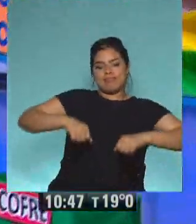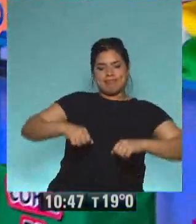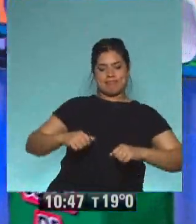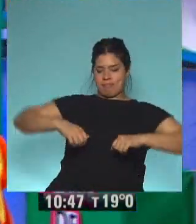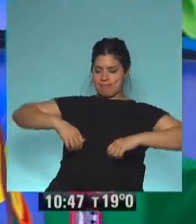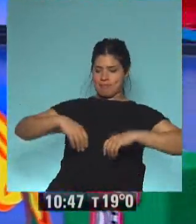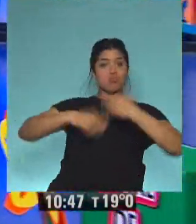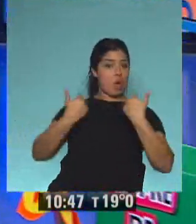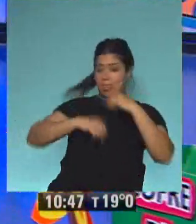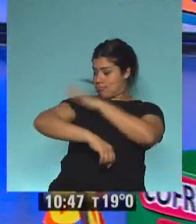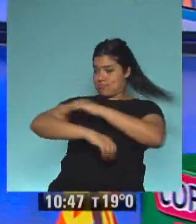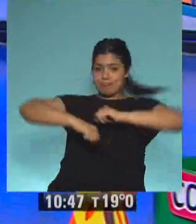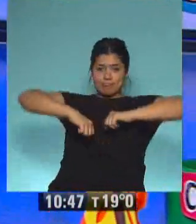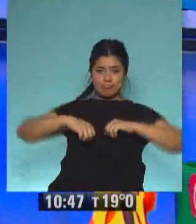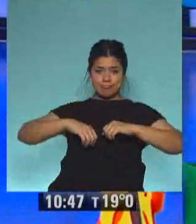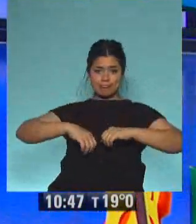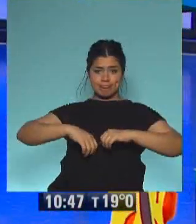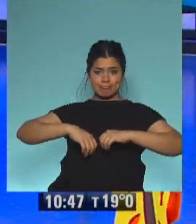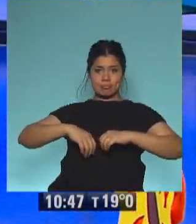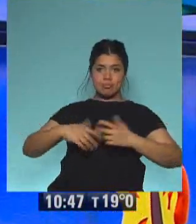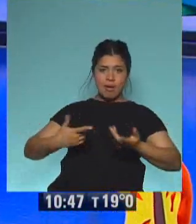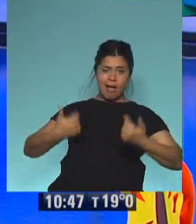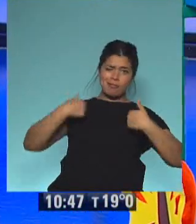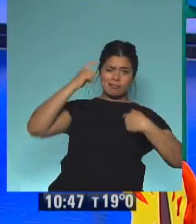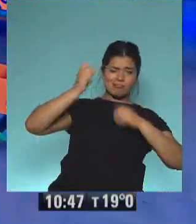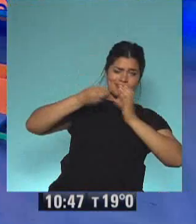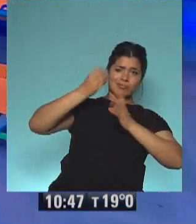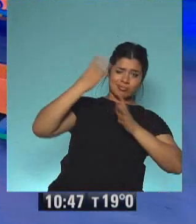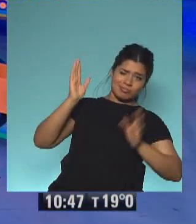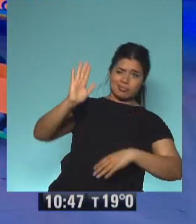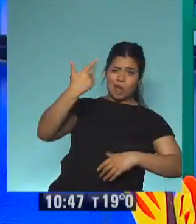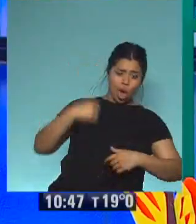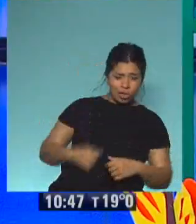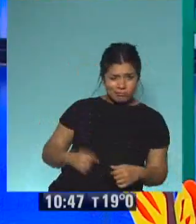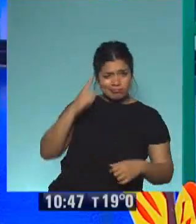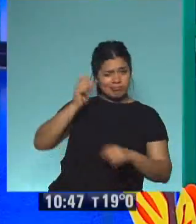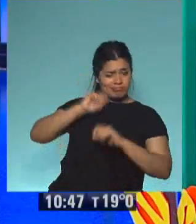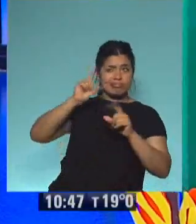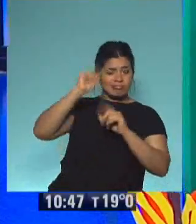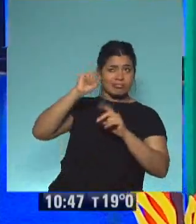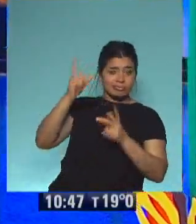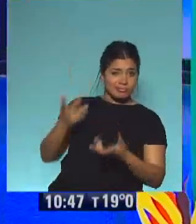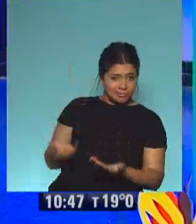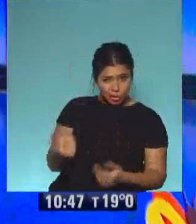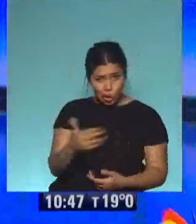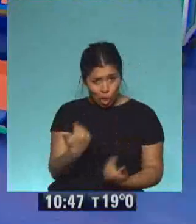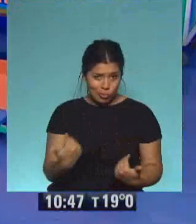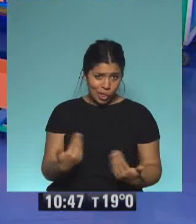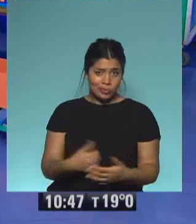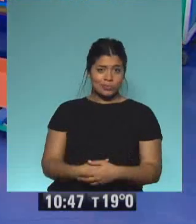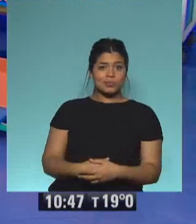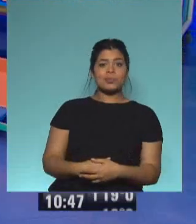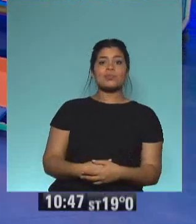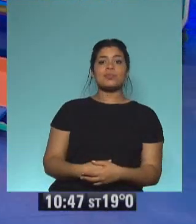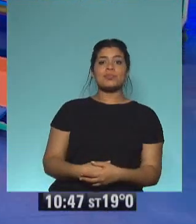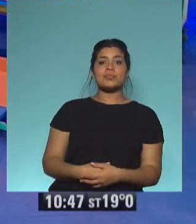los brazos. Ah, qué bien, le funciona el cuerpo. Eso estoy todo el tiempo inventando. Ay, sí, ¿eh? Todo el tiempo inventando. Bueno, Leonardo, justamente... Mira, tengo una técnica para